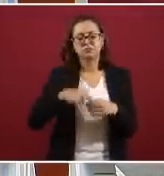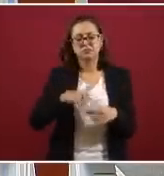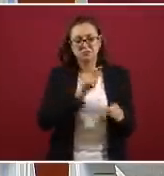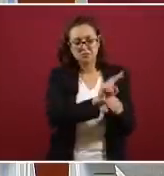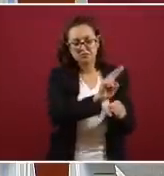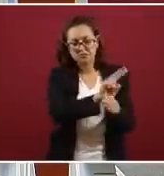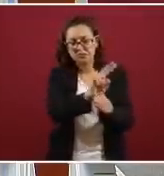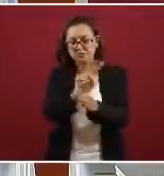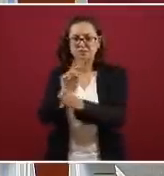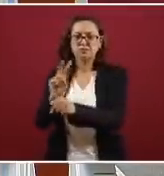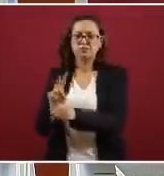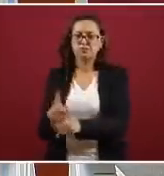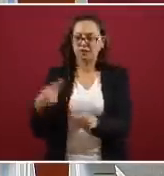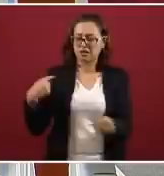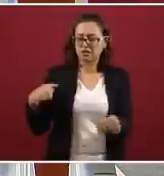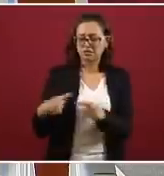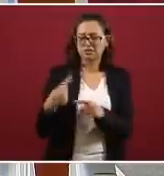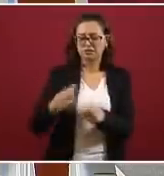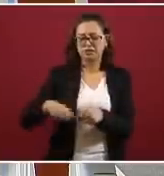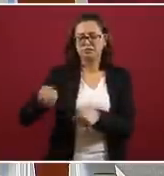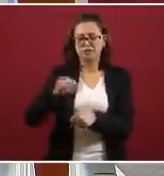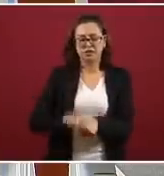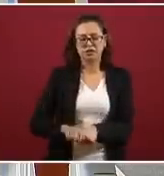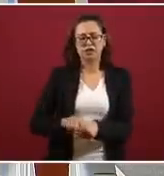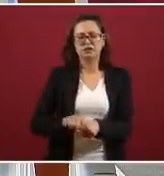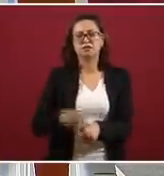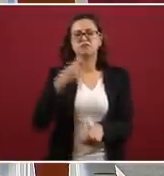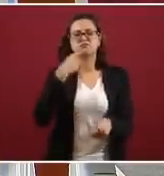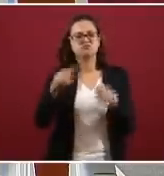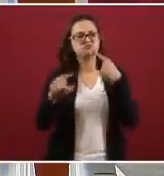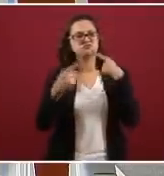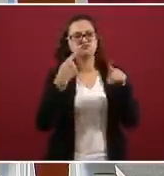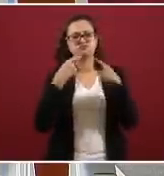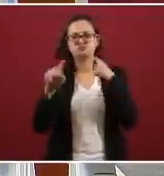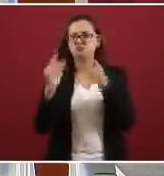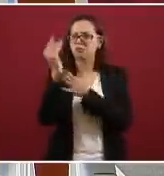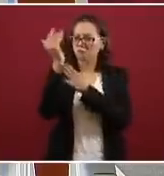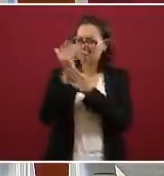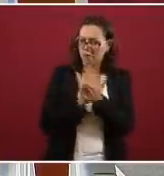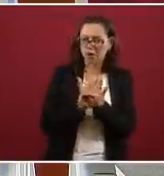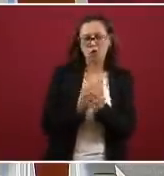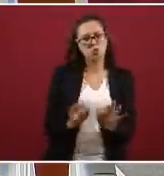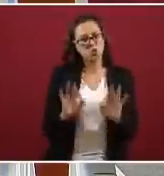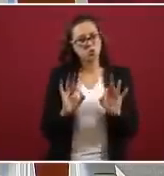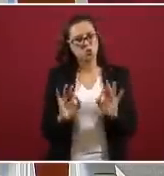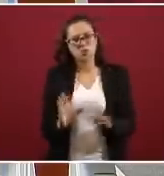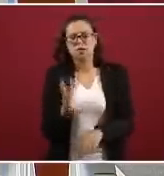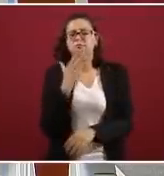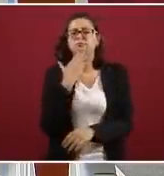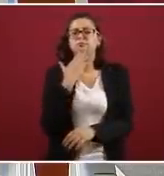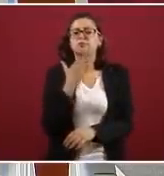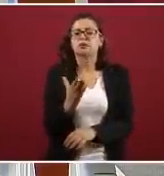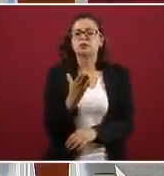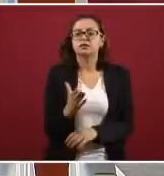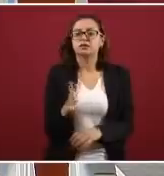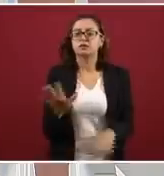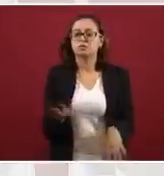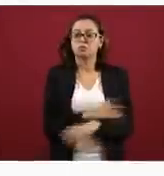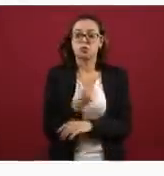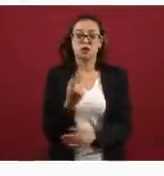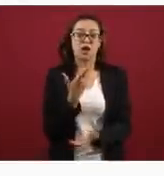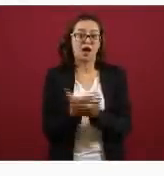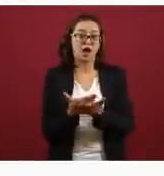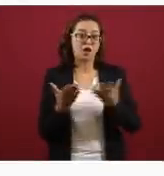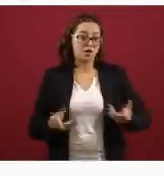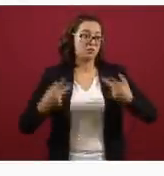semana bajó un poco el número de denuncias, que bueno, habla porque ahora tenemos muchos denunciantes,